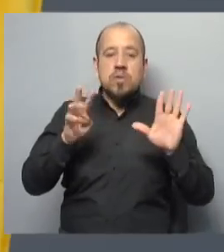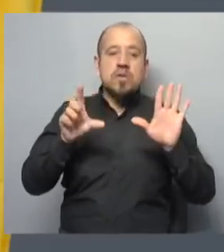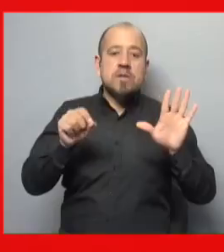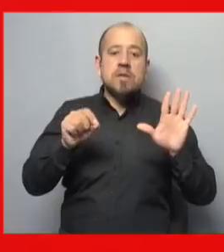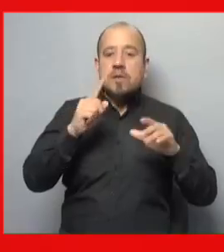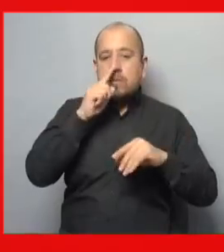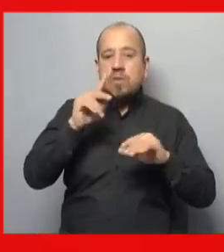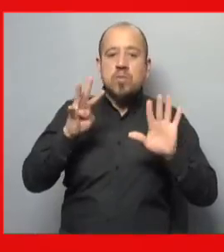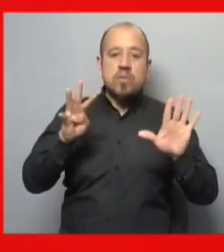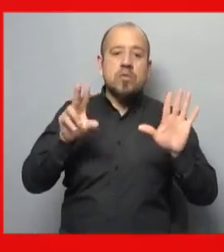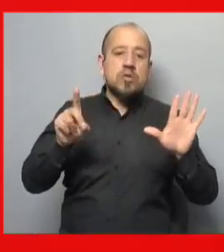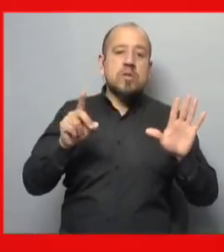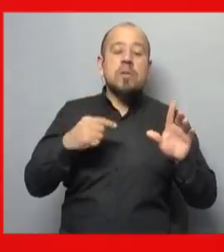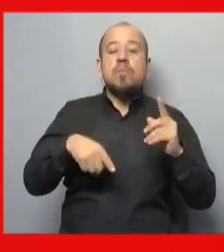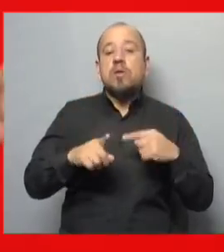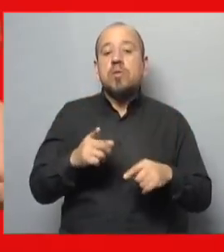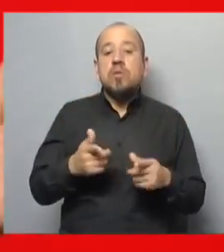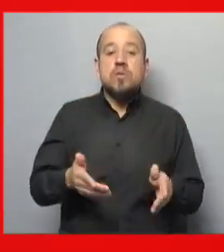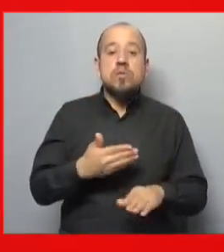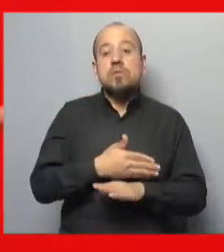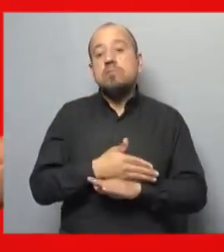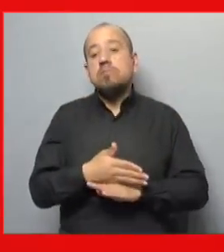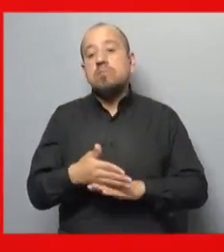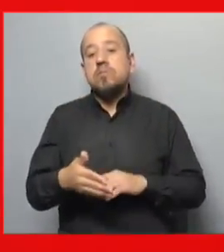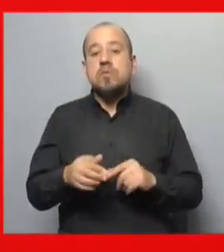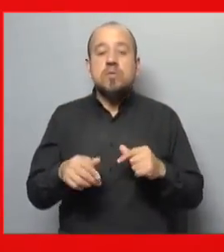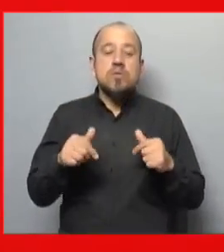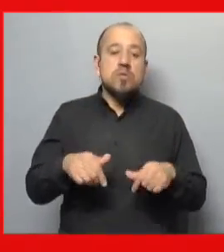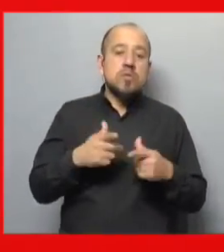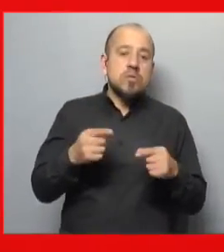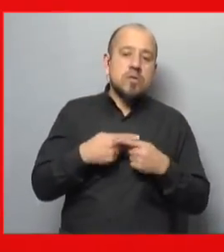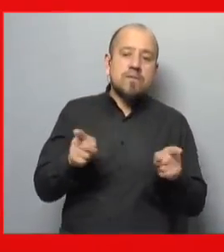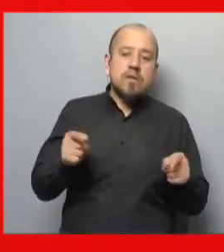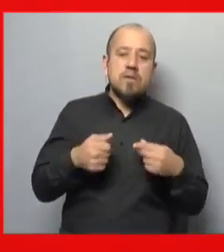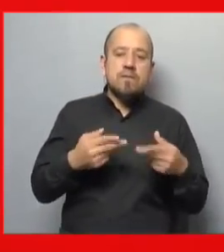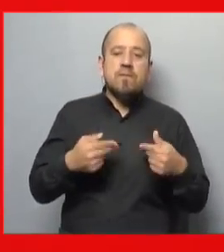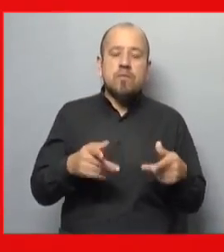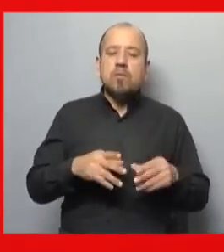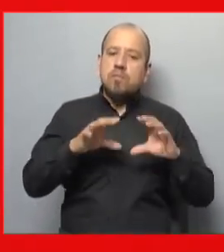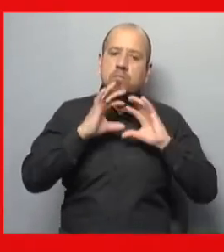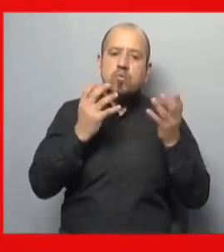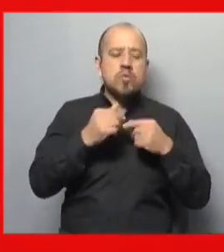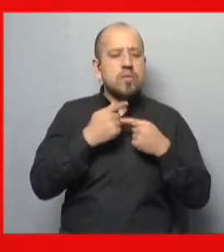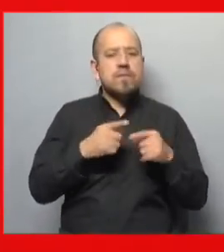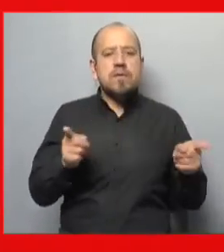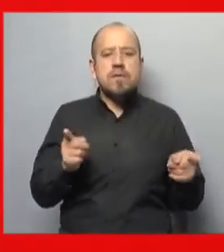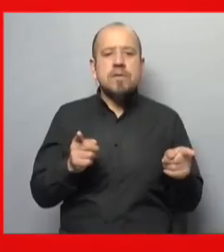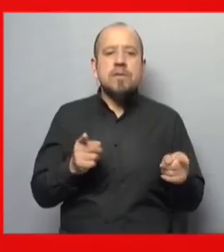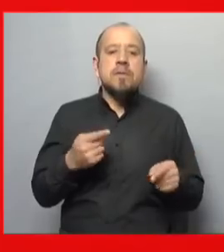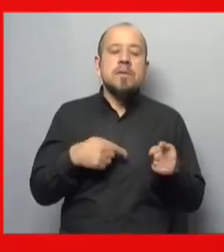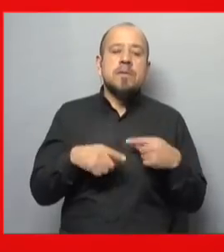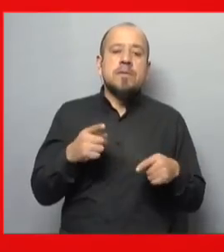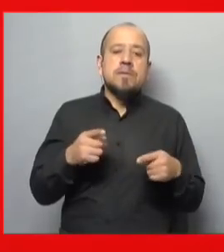más ya que nos tocó alguna cosa buena pero después es el fútbol los días completamente distinto es otro mundo completamente diferente